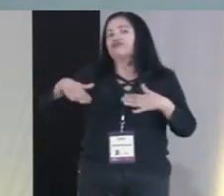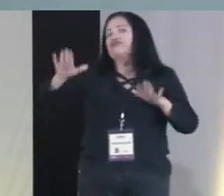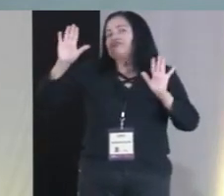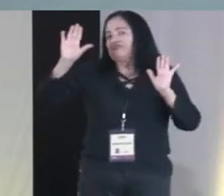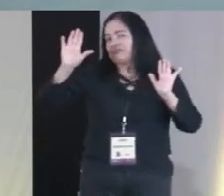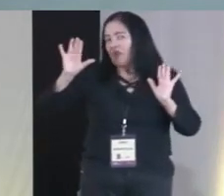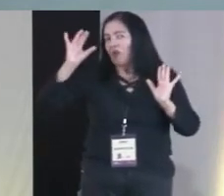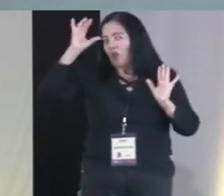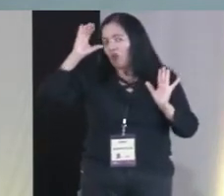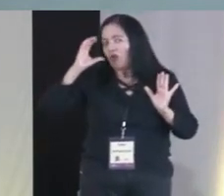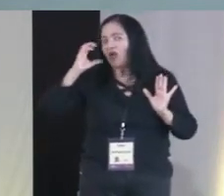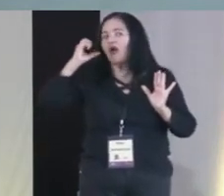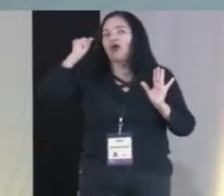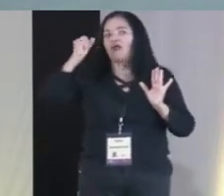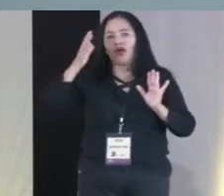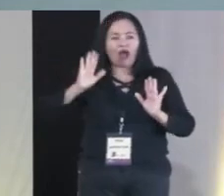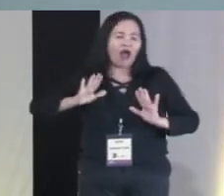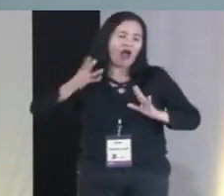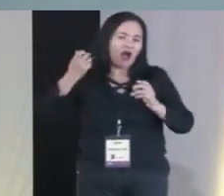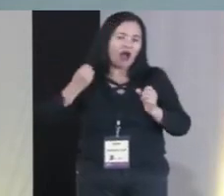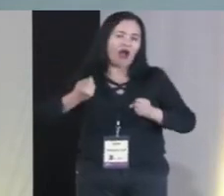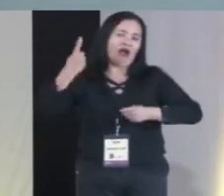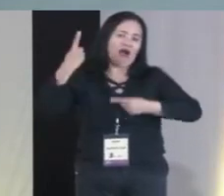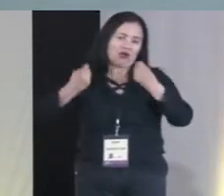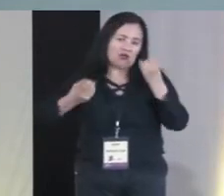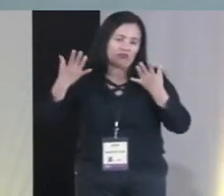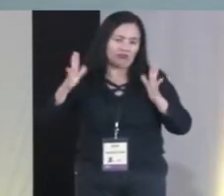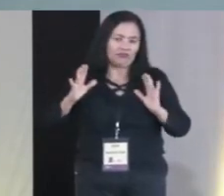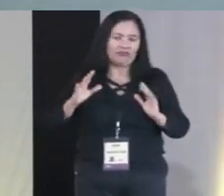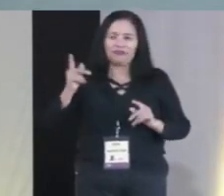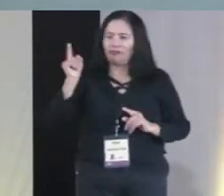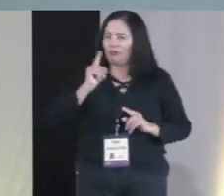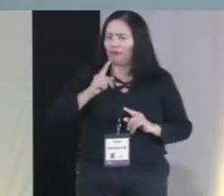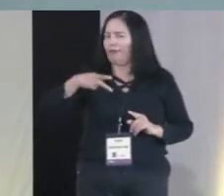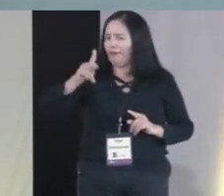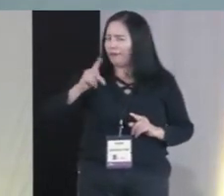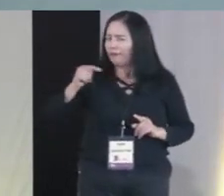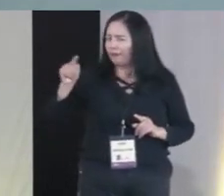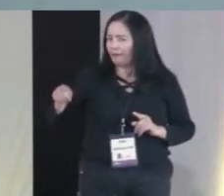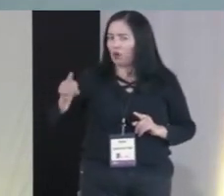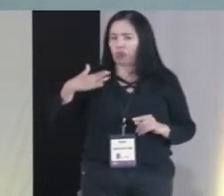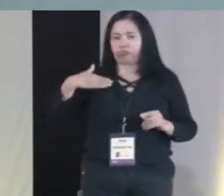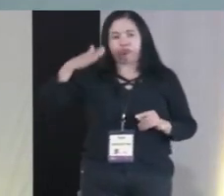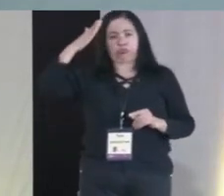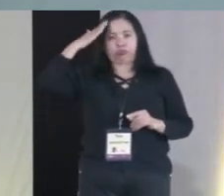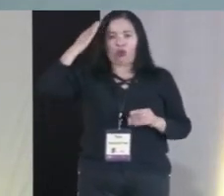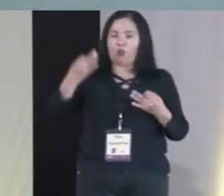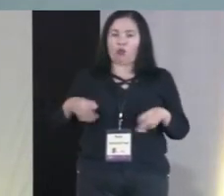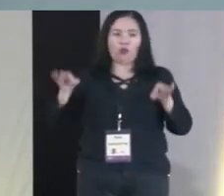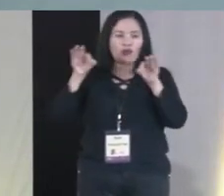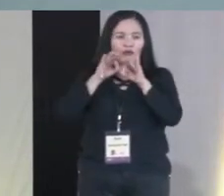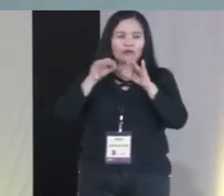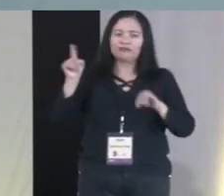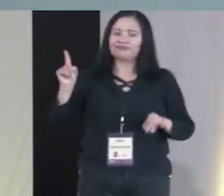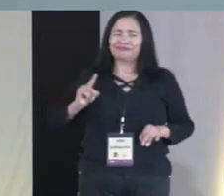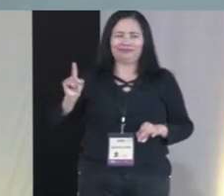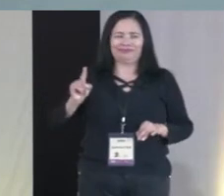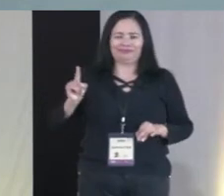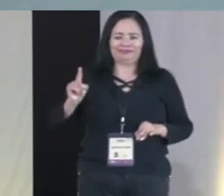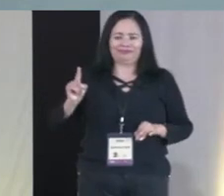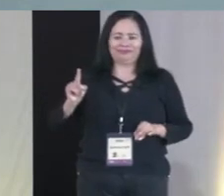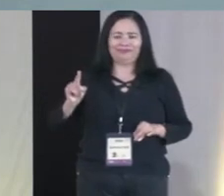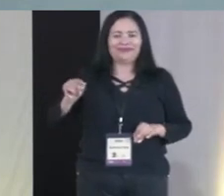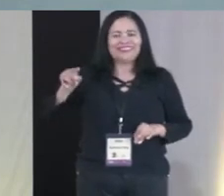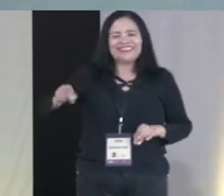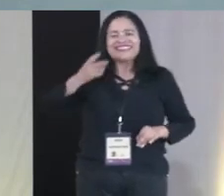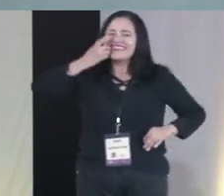hidalgo, algo de hijodalgo, pero no pertenecía a la aristocracia. y se moría